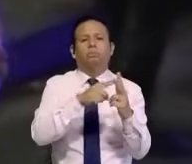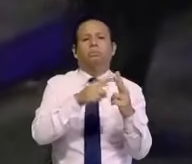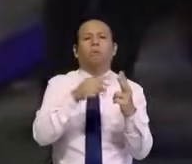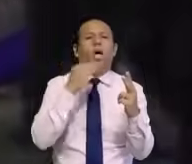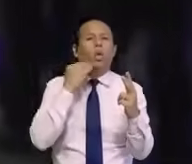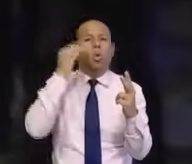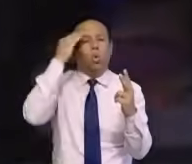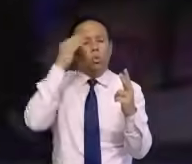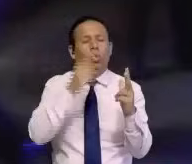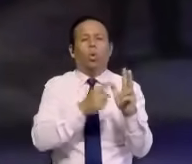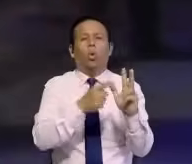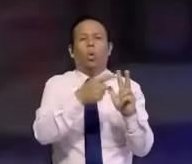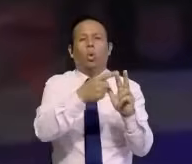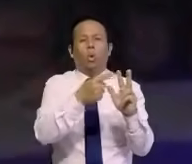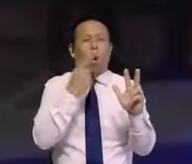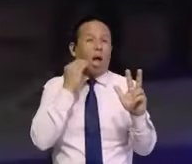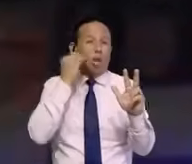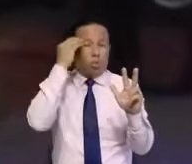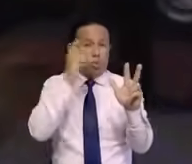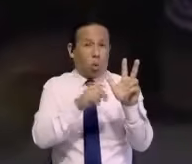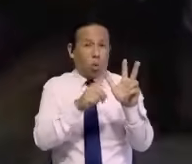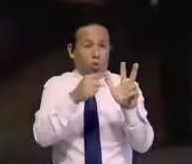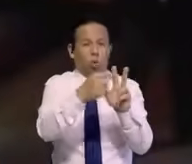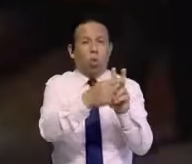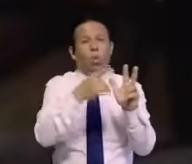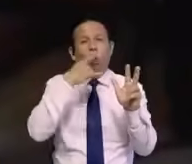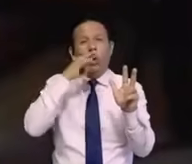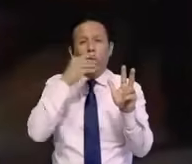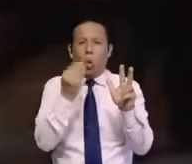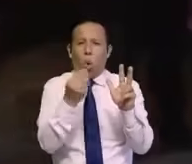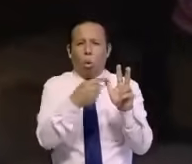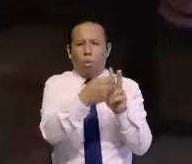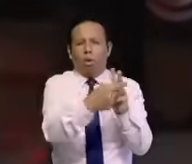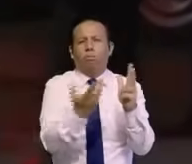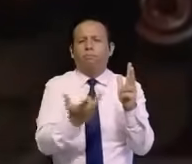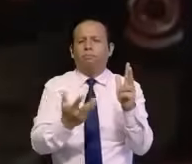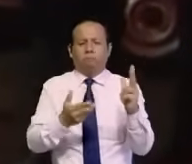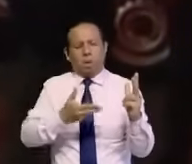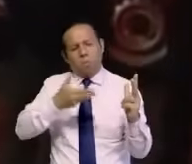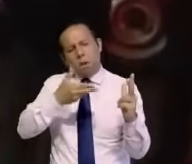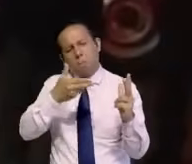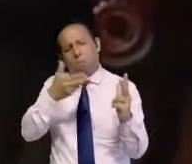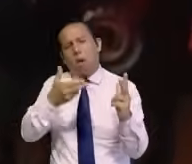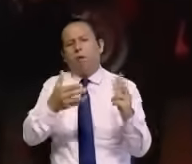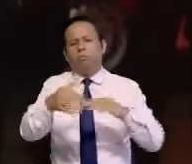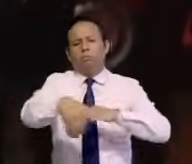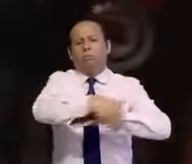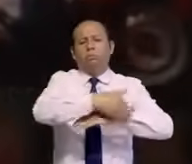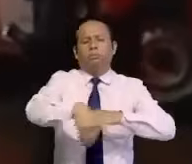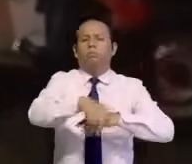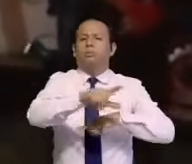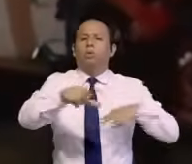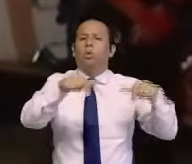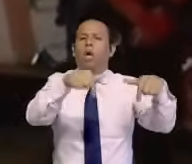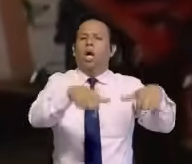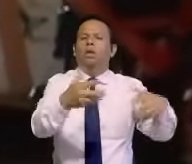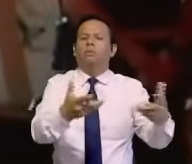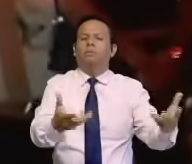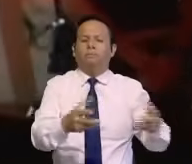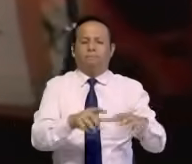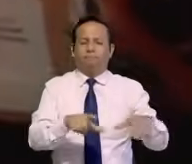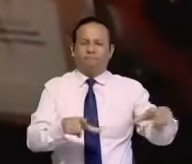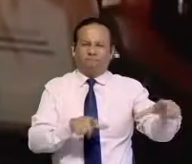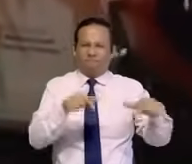menores de edad. Sucedió aquí en la calle San Juan Bosco, en este local ubicado en la